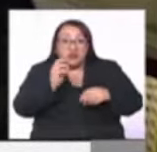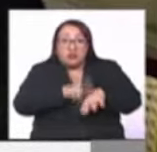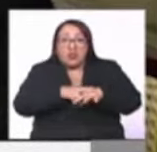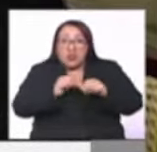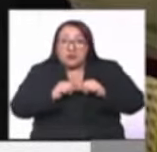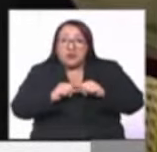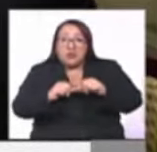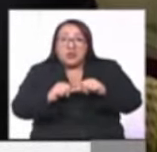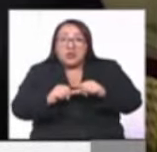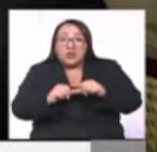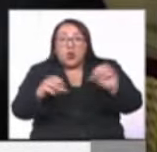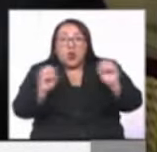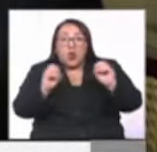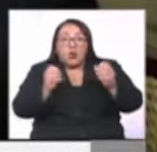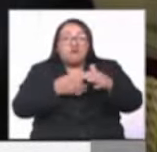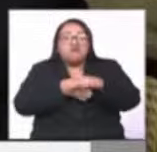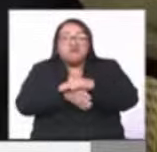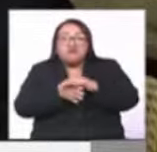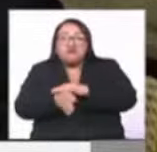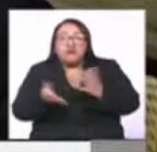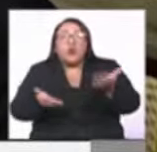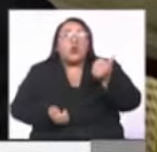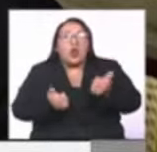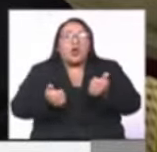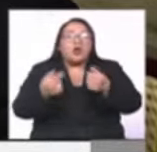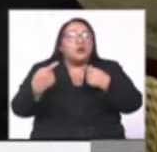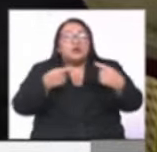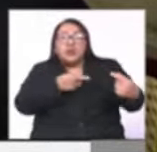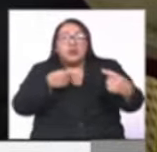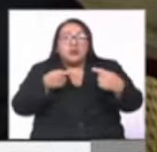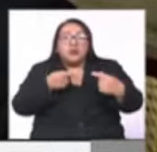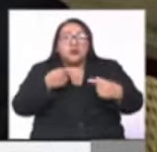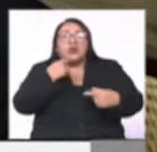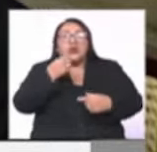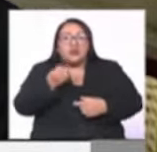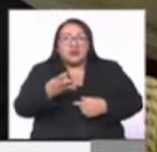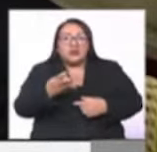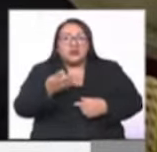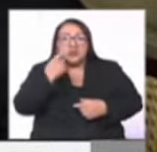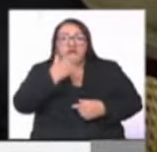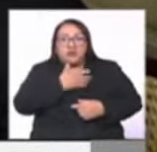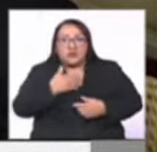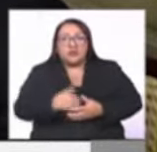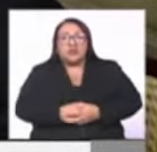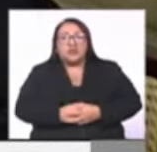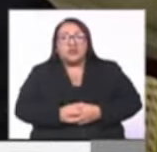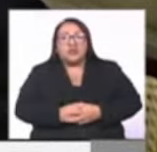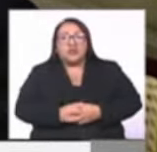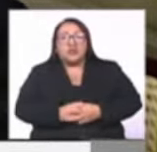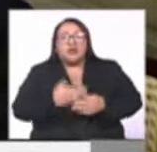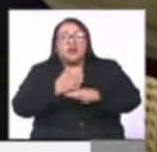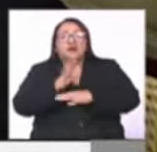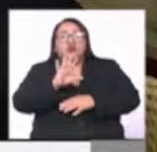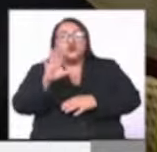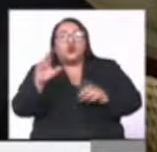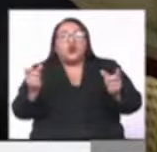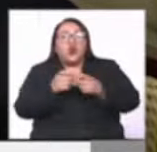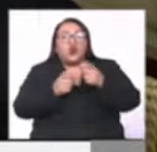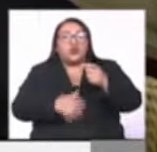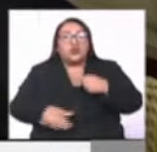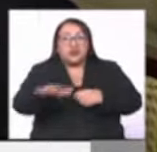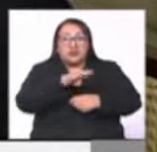permanencia o de acceso una discrepancia interpretativa señor presidente y a través suyo a los señores